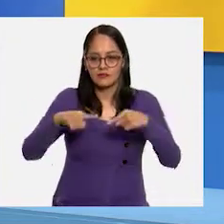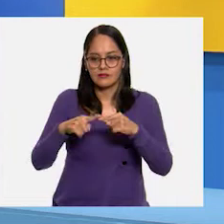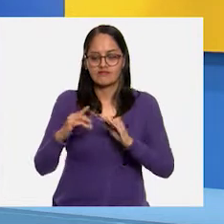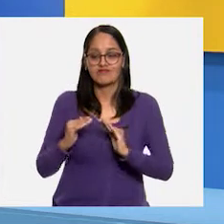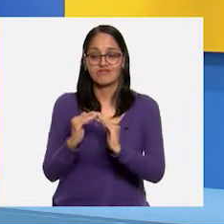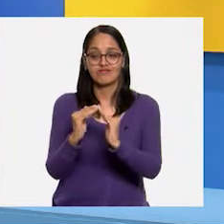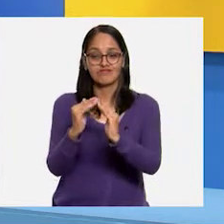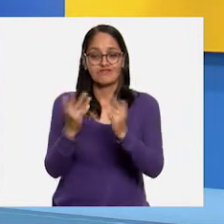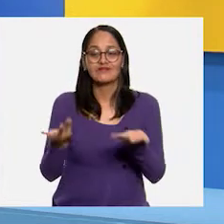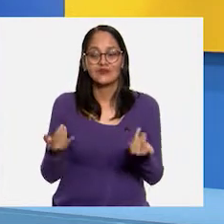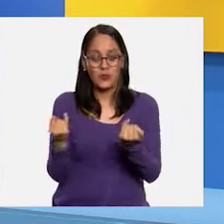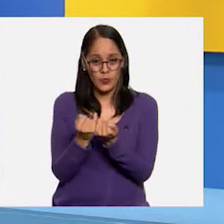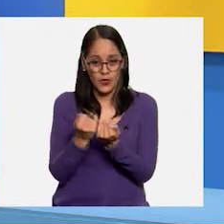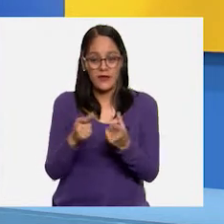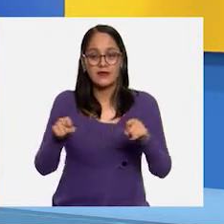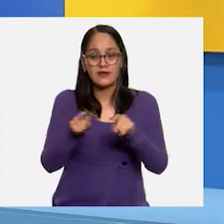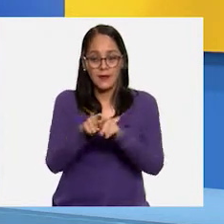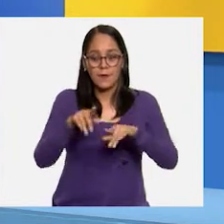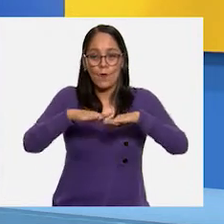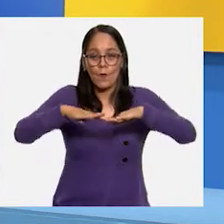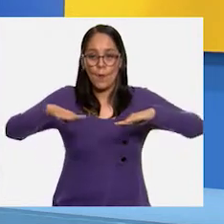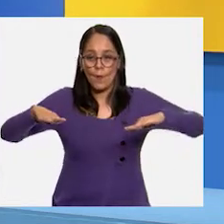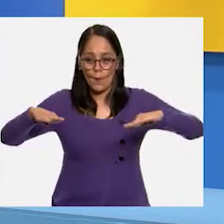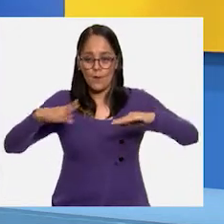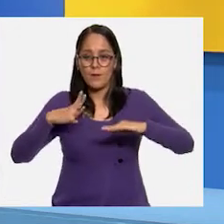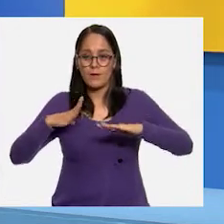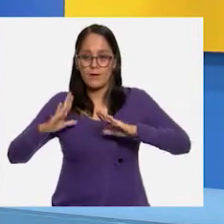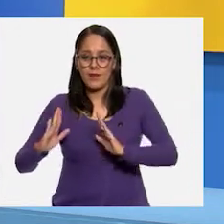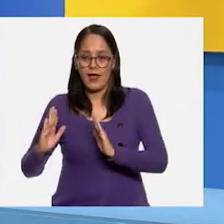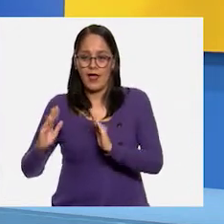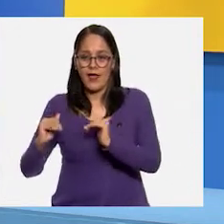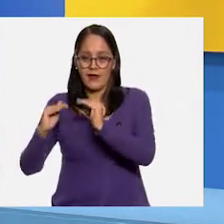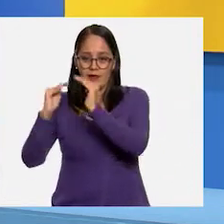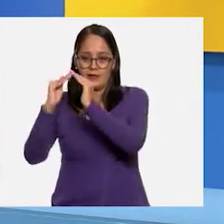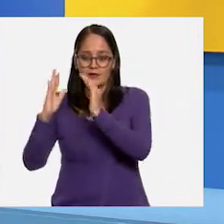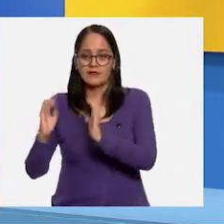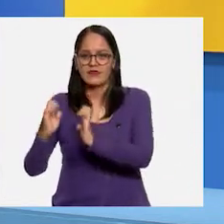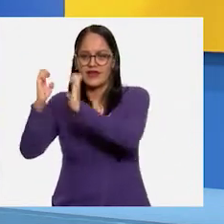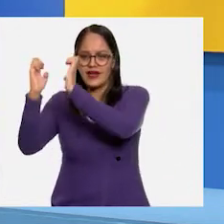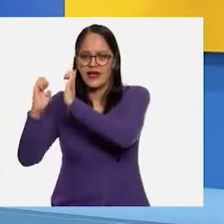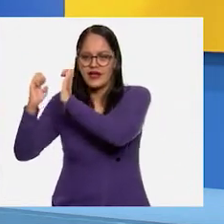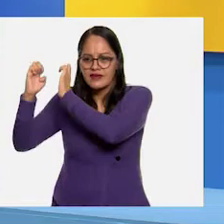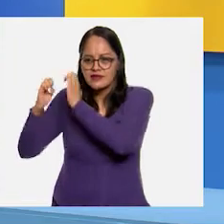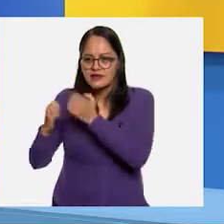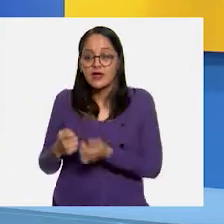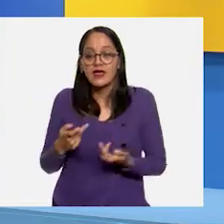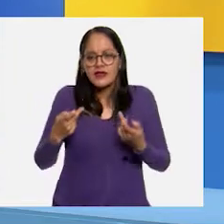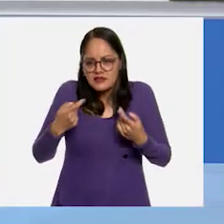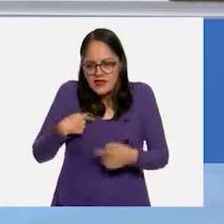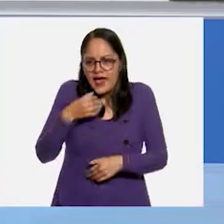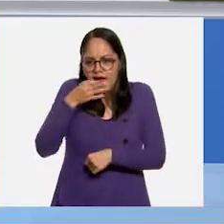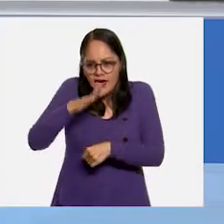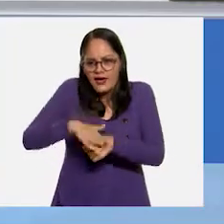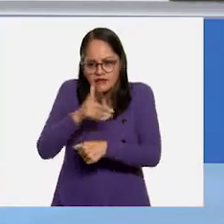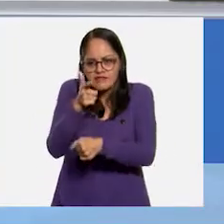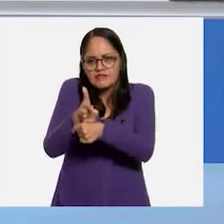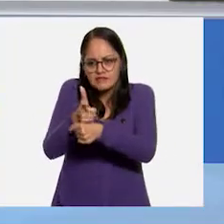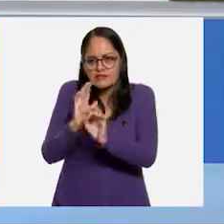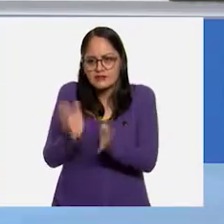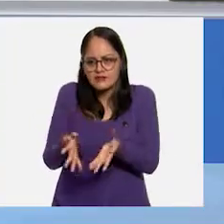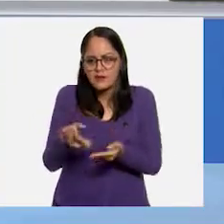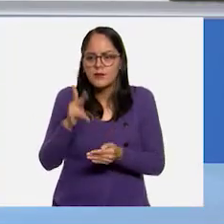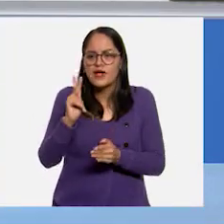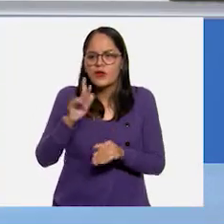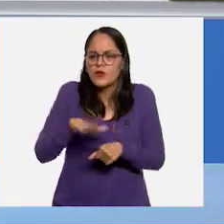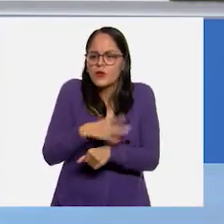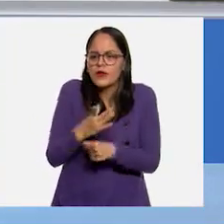tienen escurrimientos importantes. Si eso está identificado, ¿por qué las personas siguen viviendo ahí, maestra? Bueno. En el video